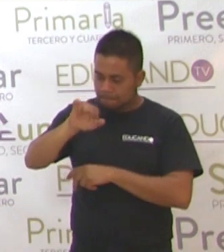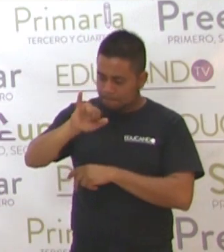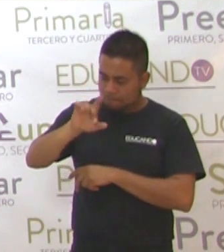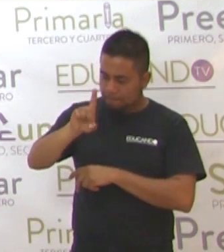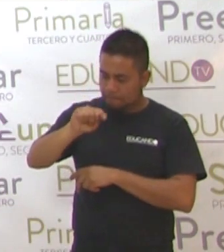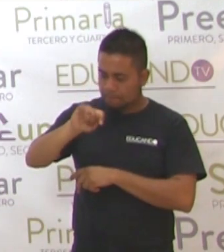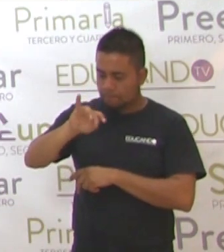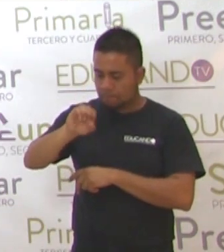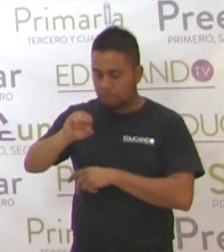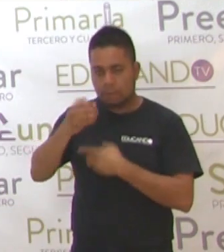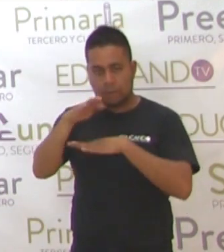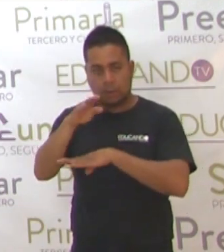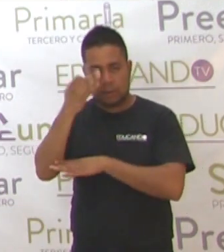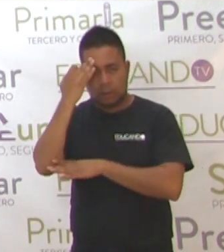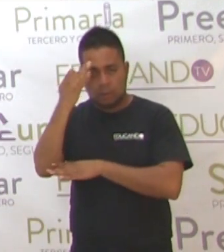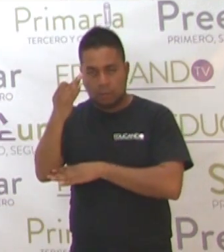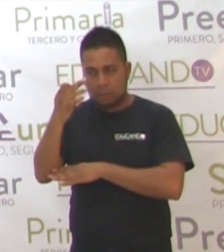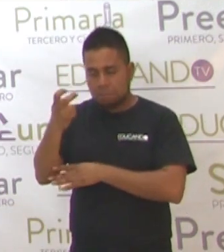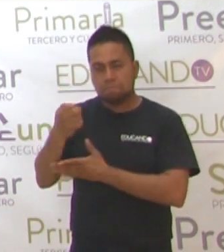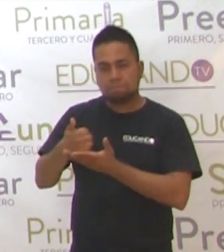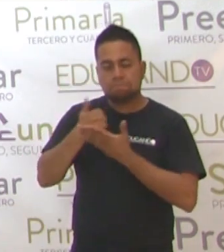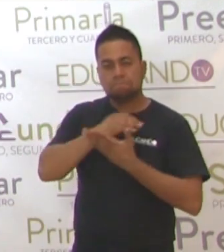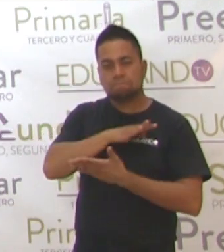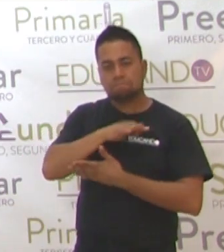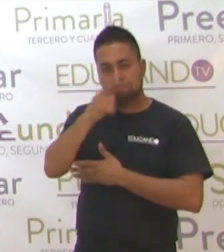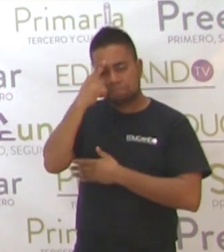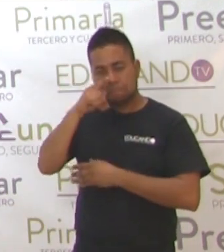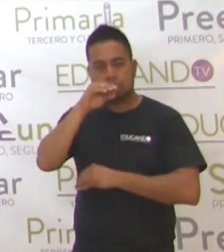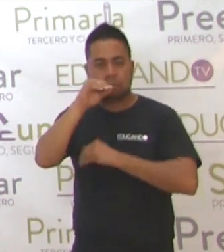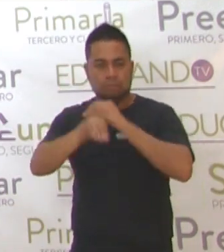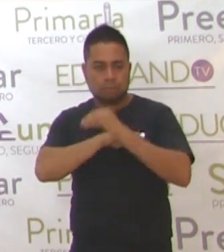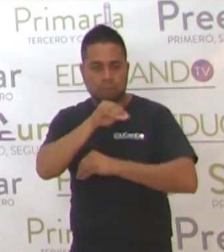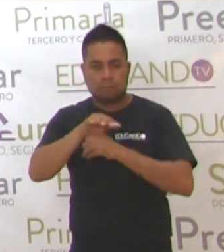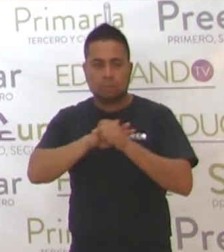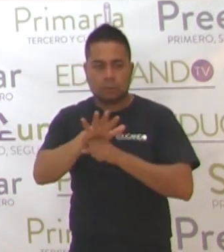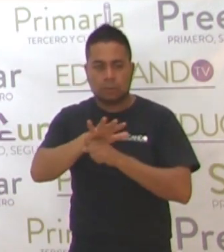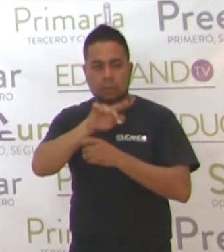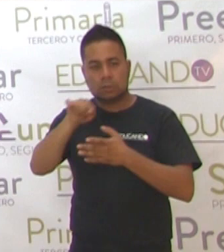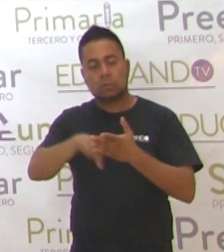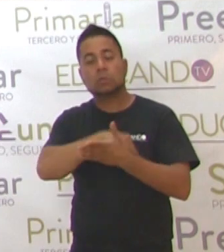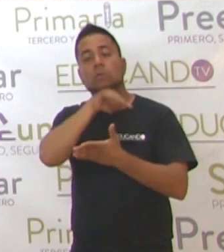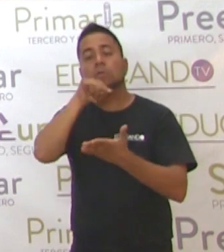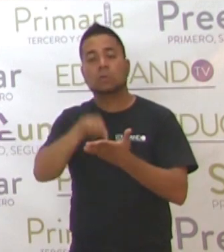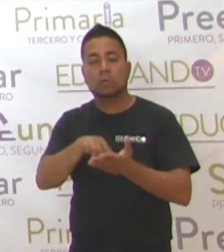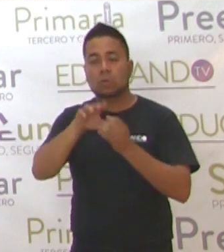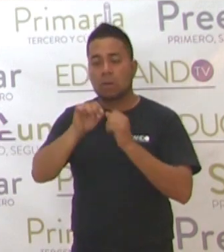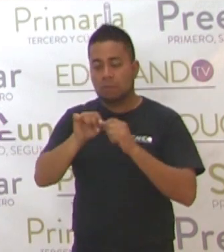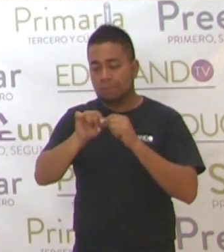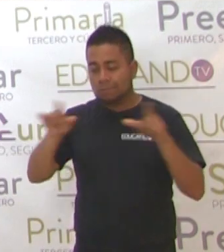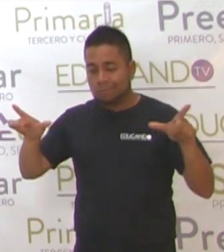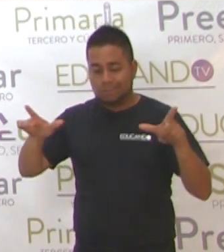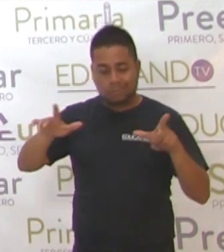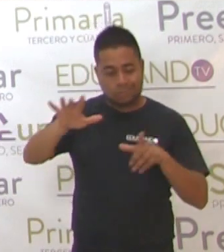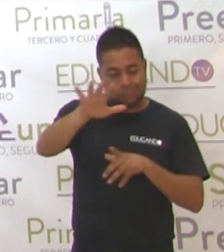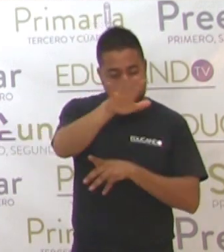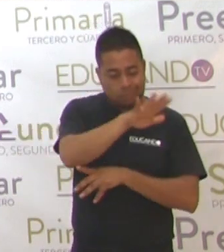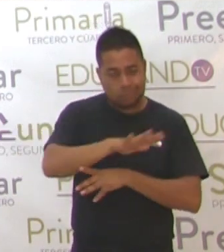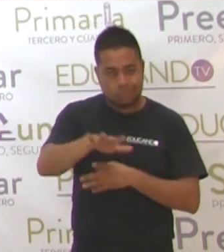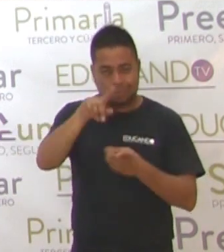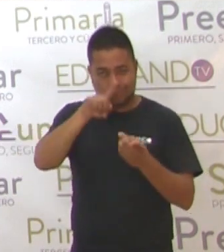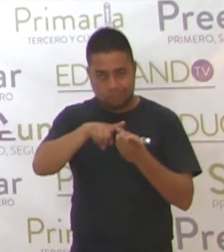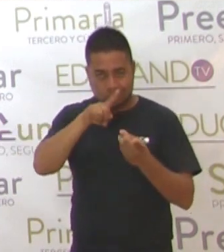van a ayudar a establecer lo que es el lugar y también el espacio donde se está